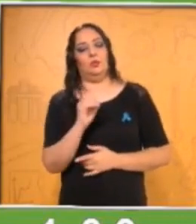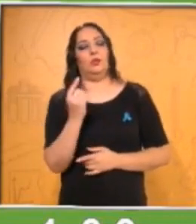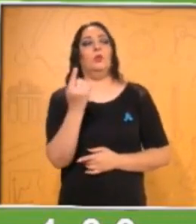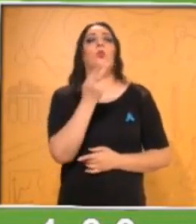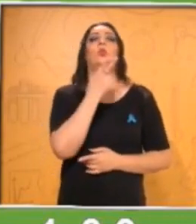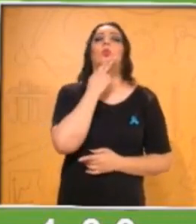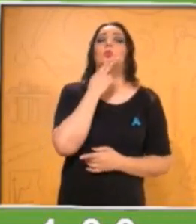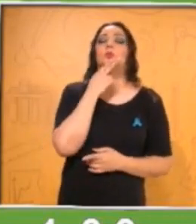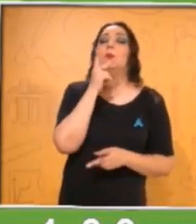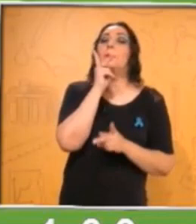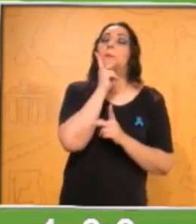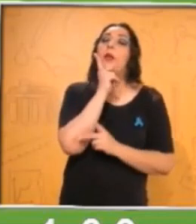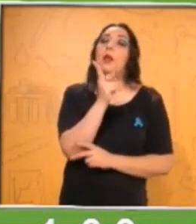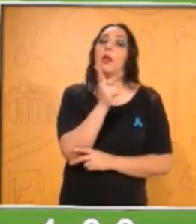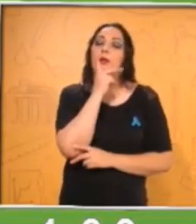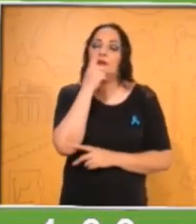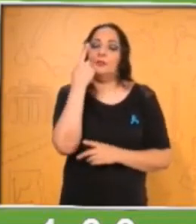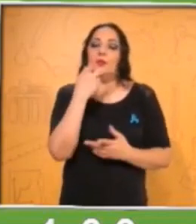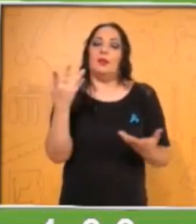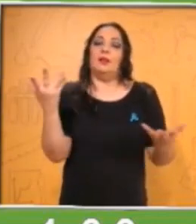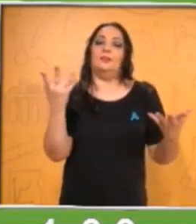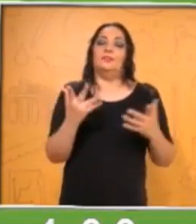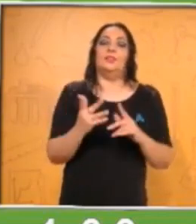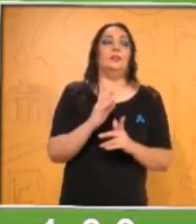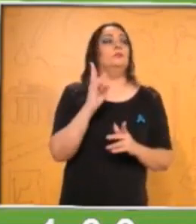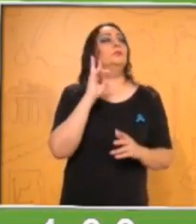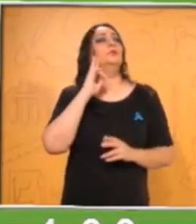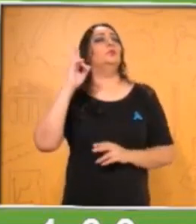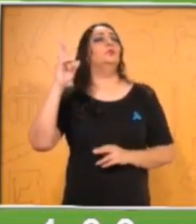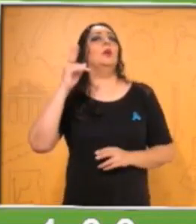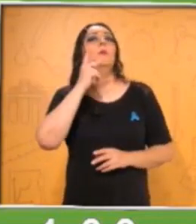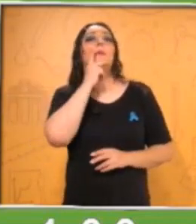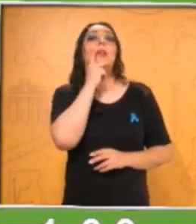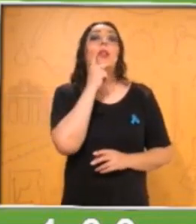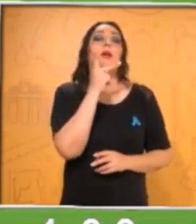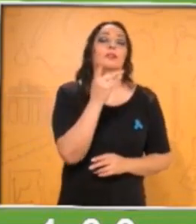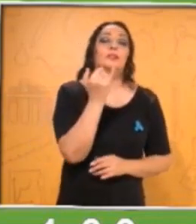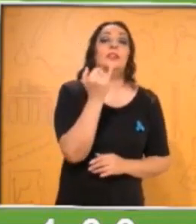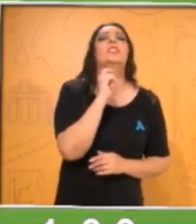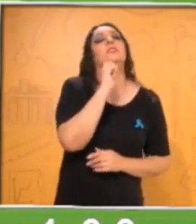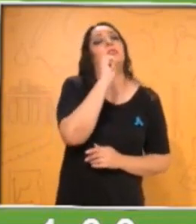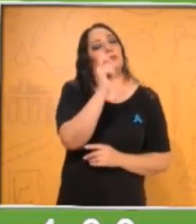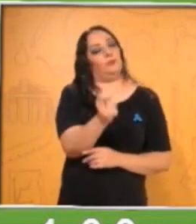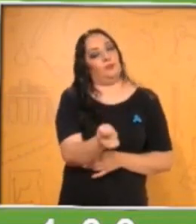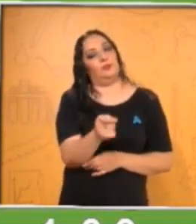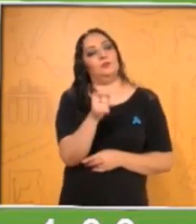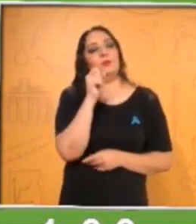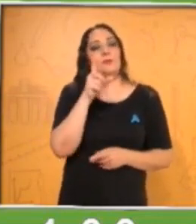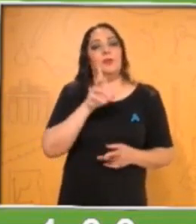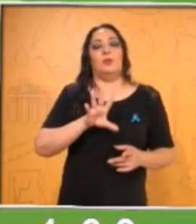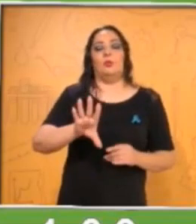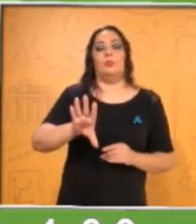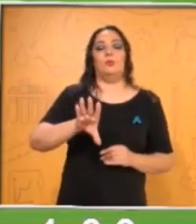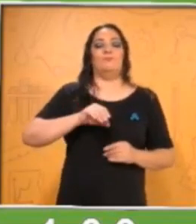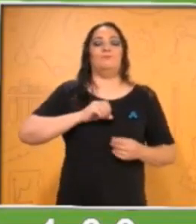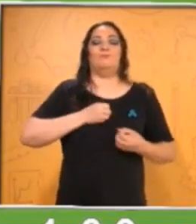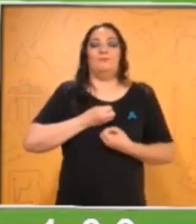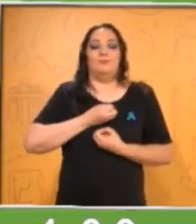crear sonidos y significados. Y asimismo, transmite los